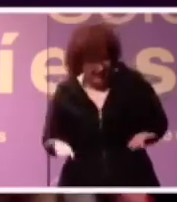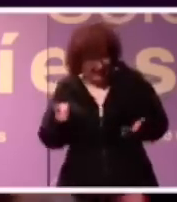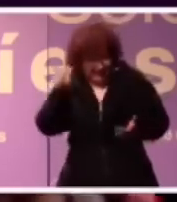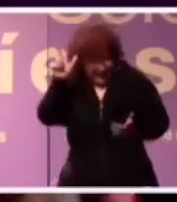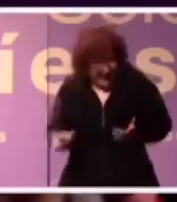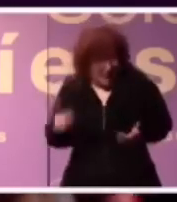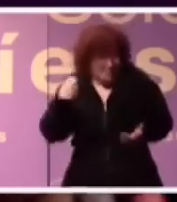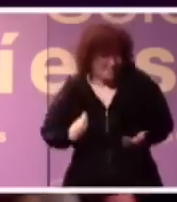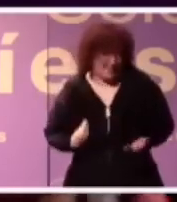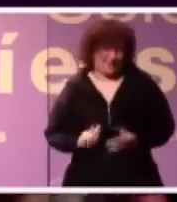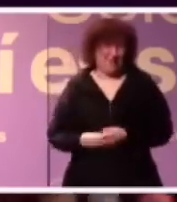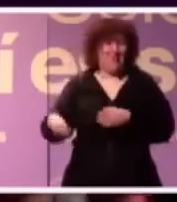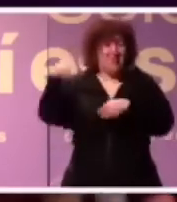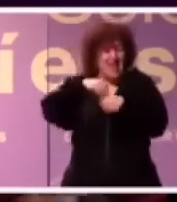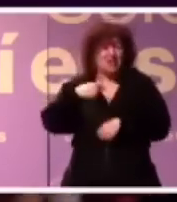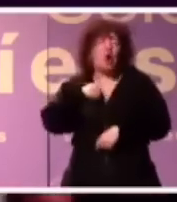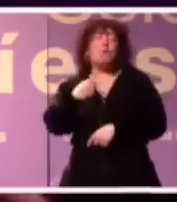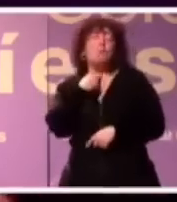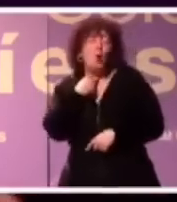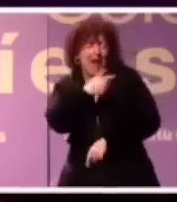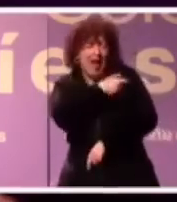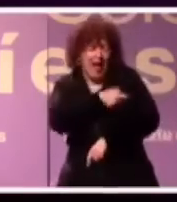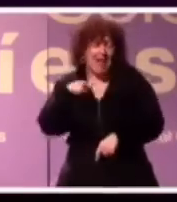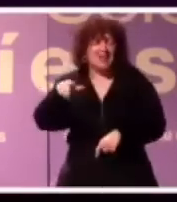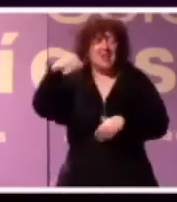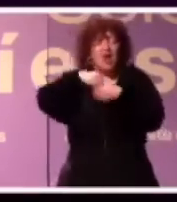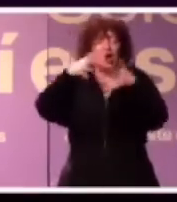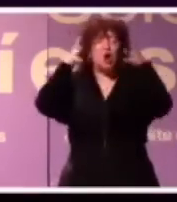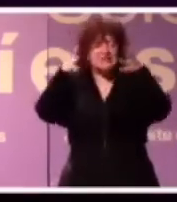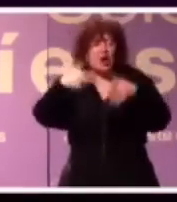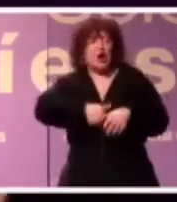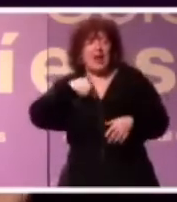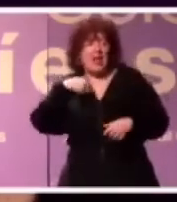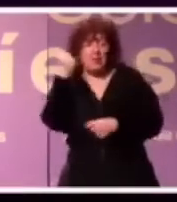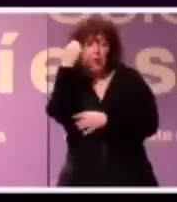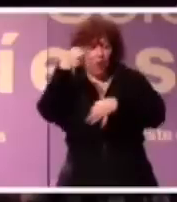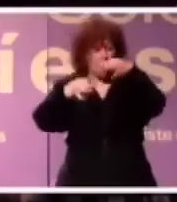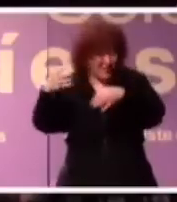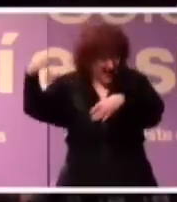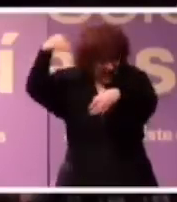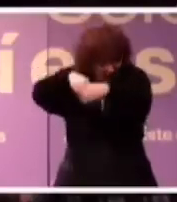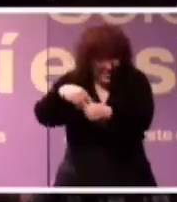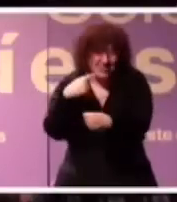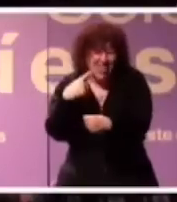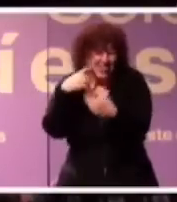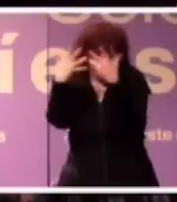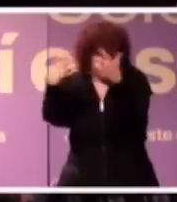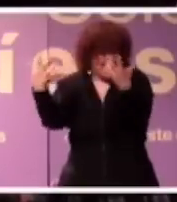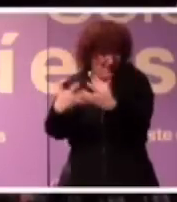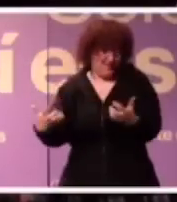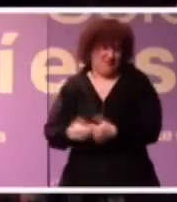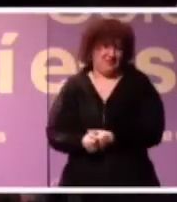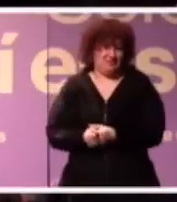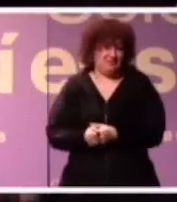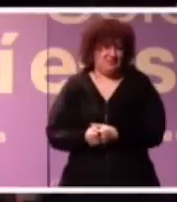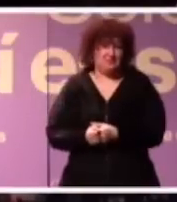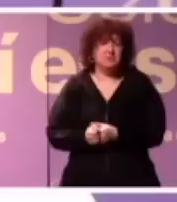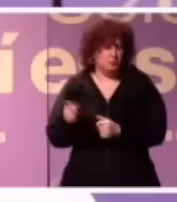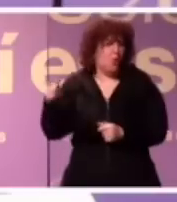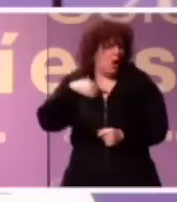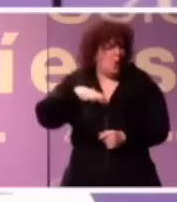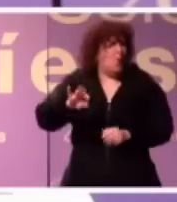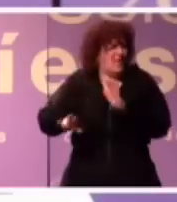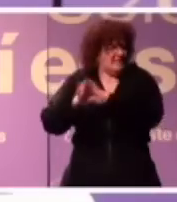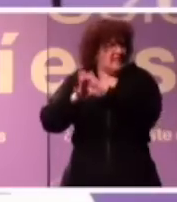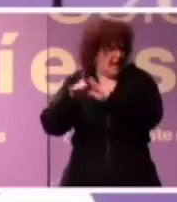vocal del Consejo general del poder judicial porque él sí él sí puede ir ahí